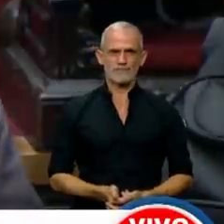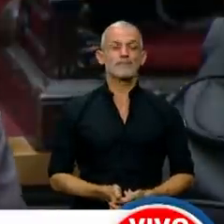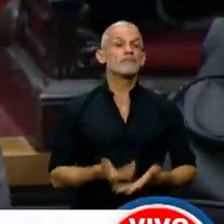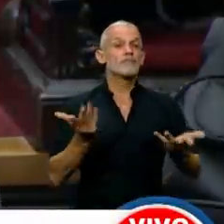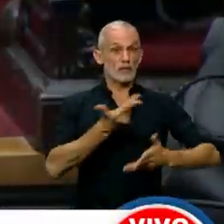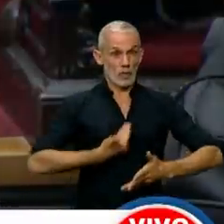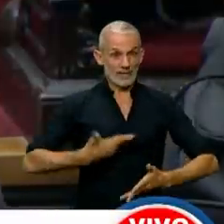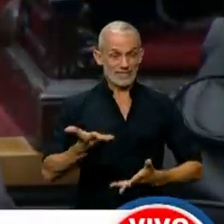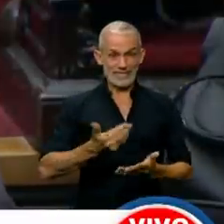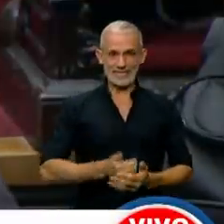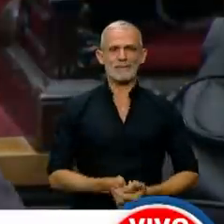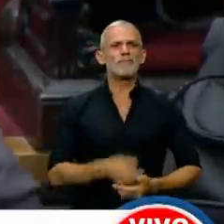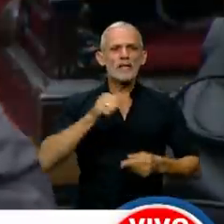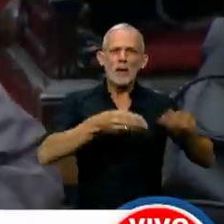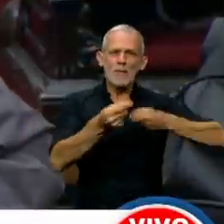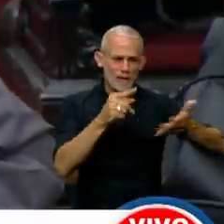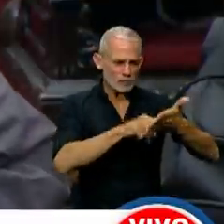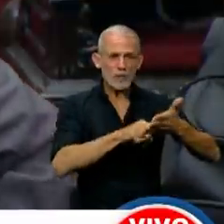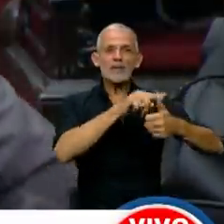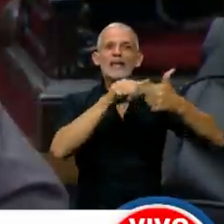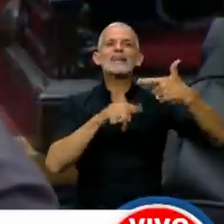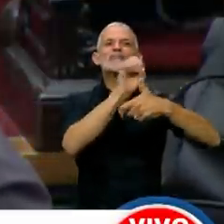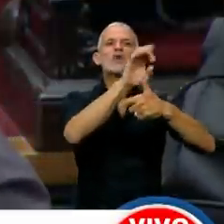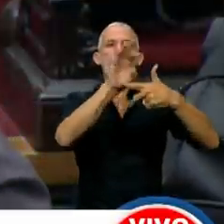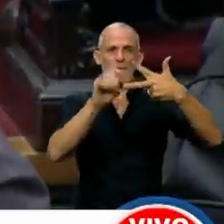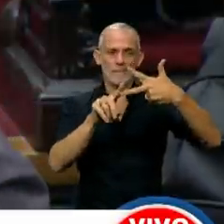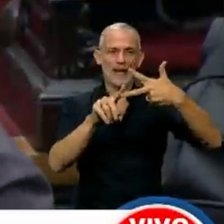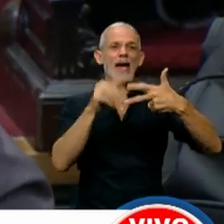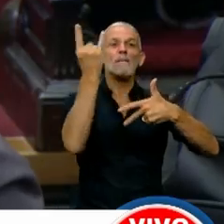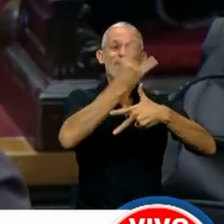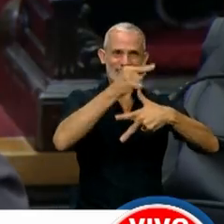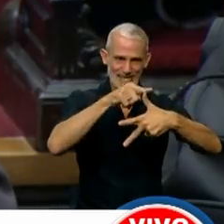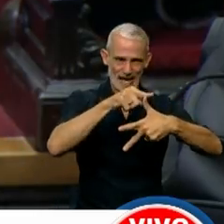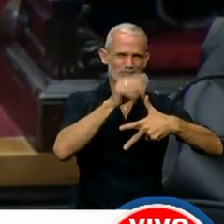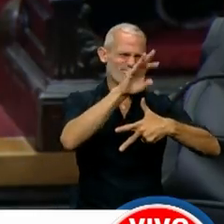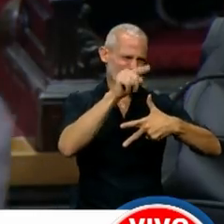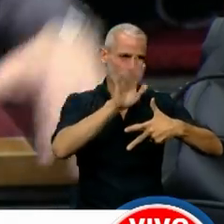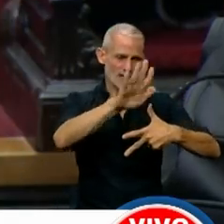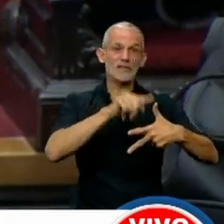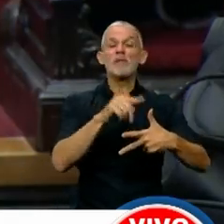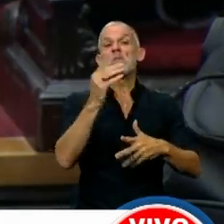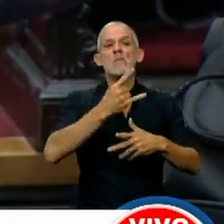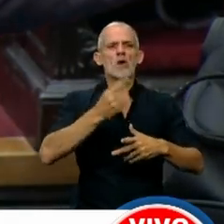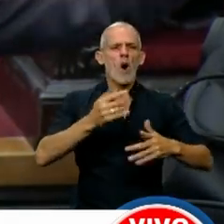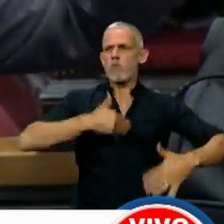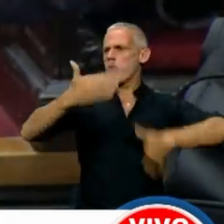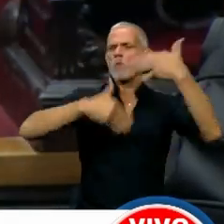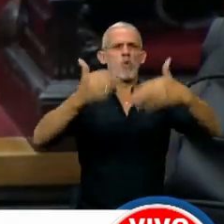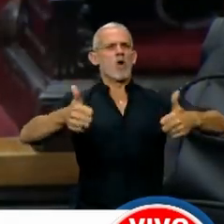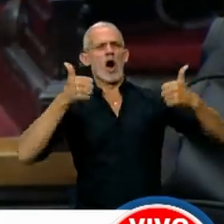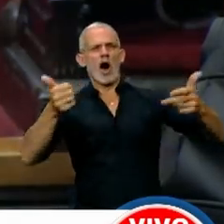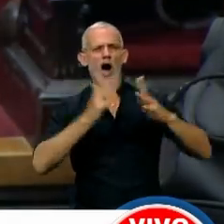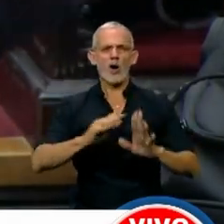presidente esto este presupuesto tiene tres nombres el primero es mentira por un lado crecimiento espectacular